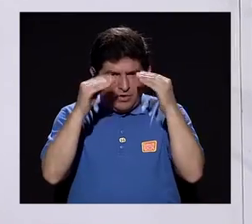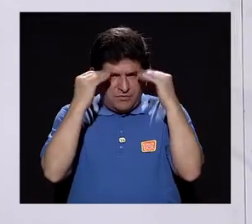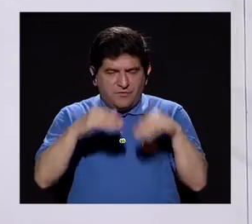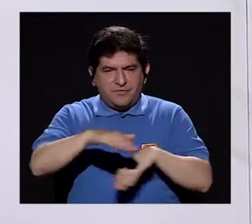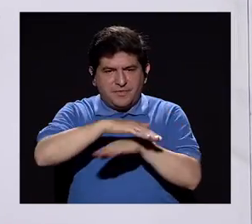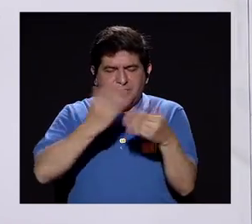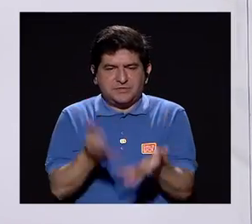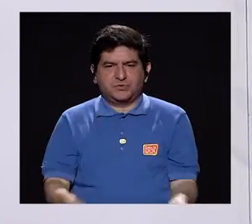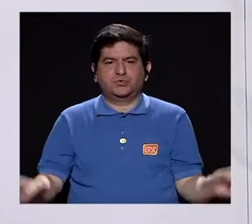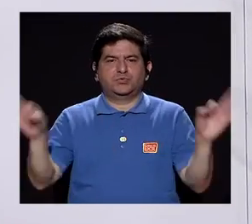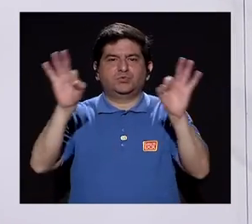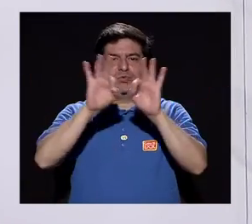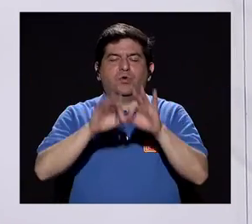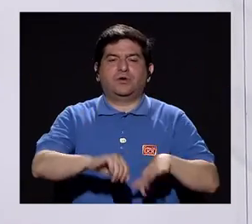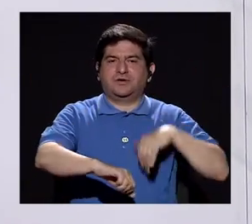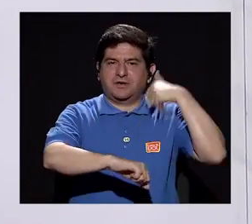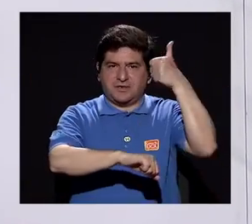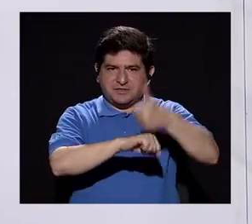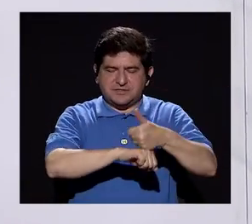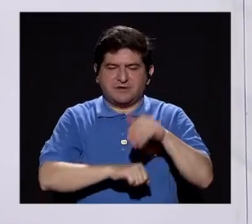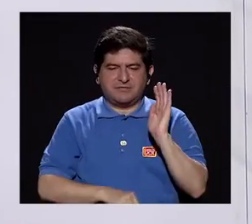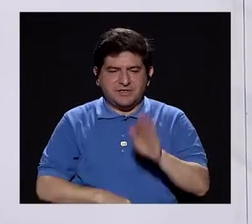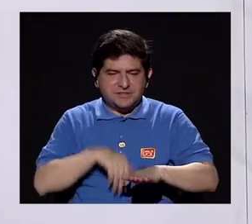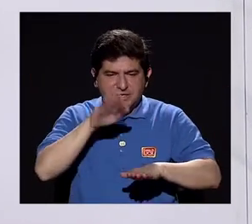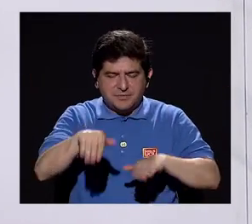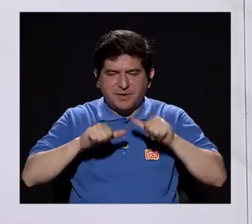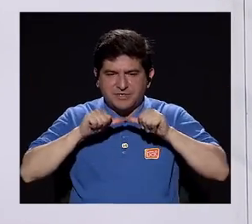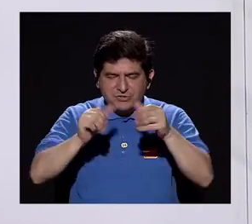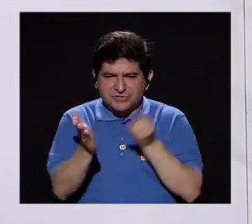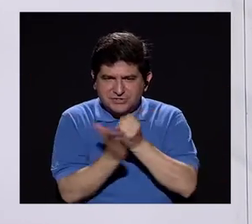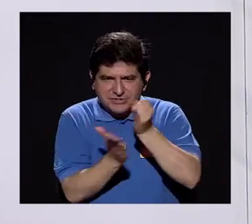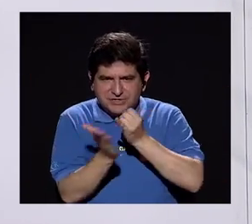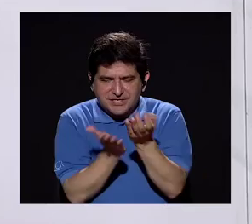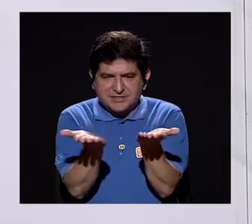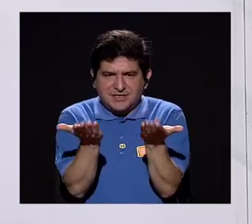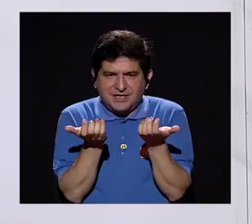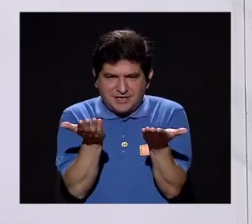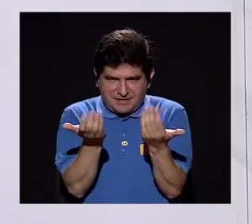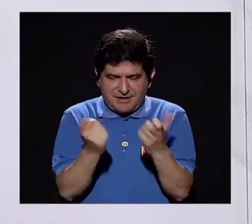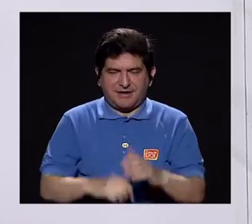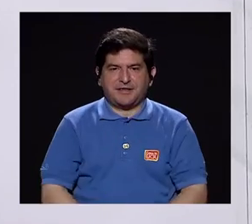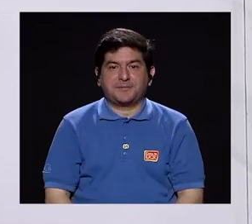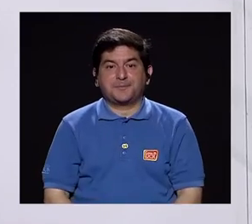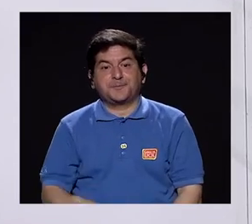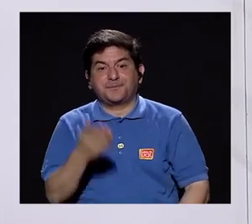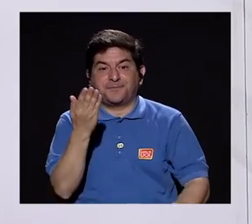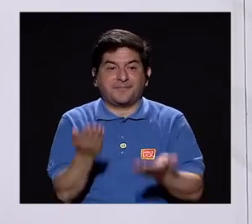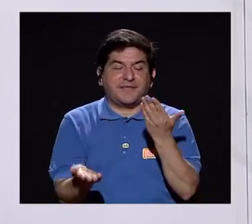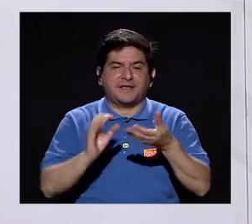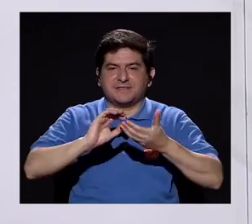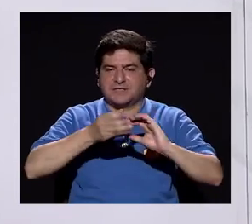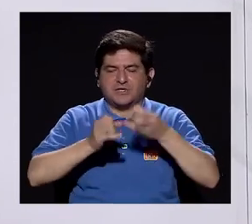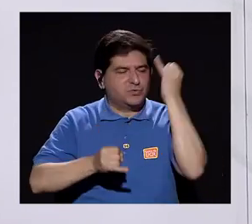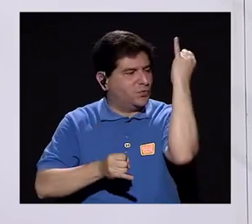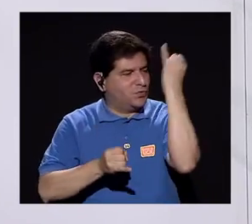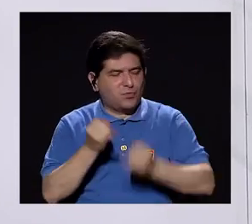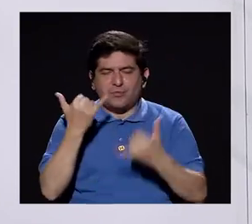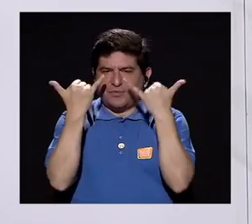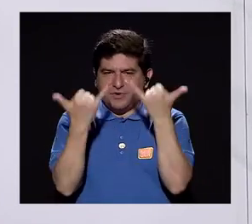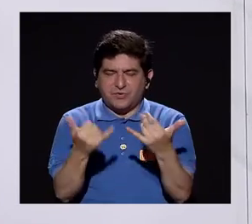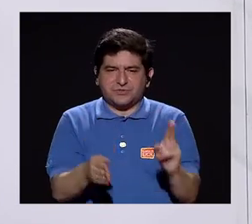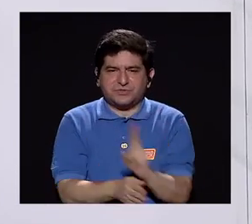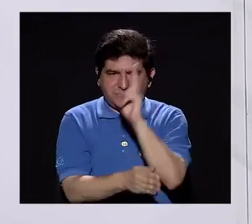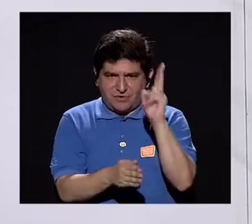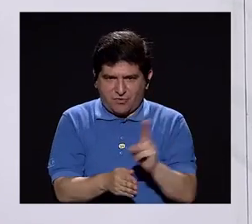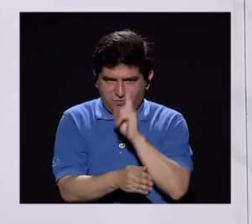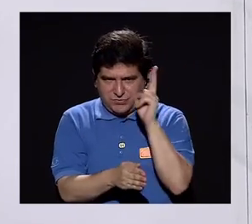han generado son una base muy importante para poder definir los pasos a seguir en la investigación que queremos hacer pues tal vez no son datos definitivos